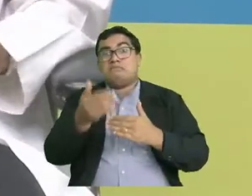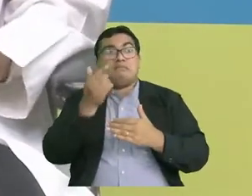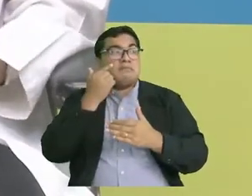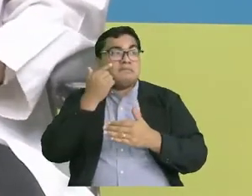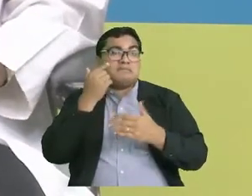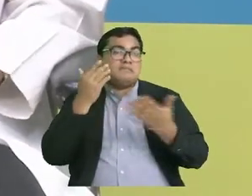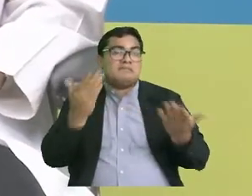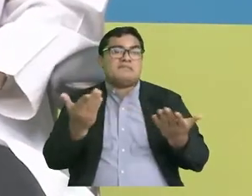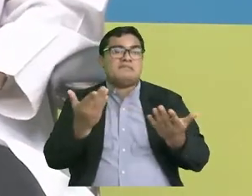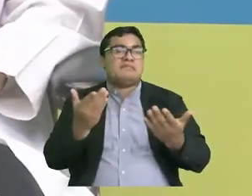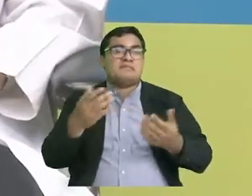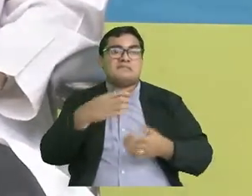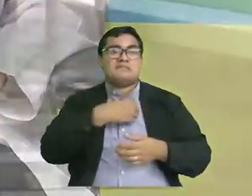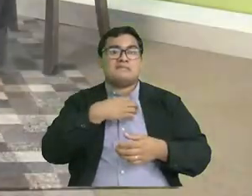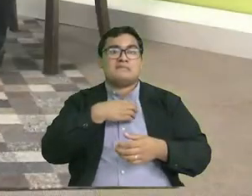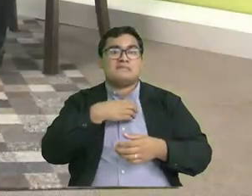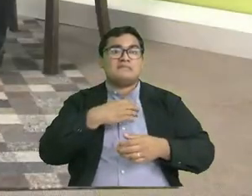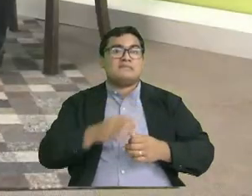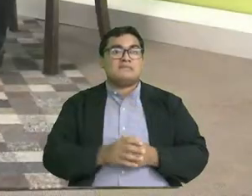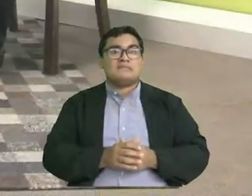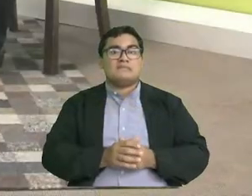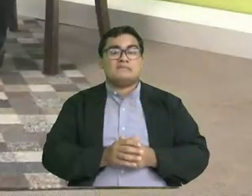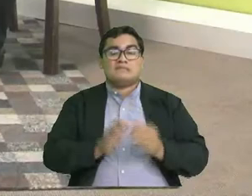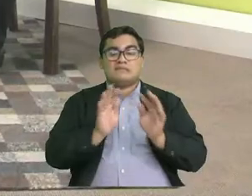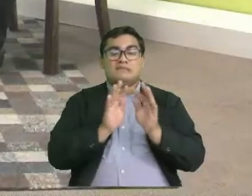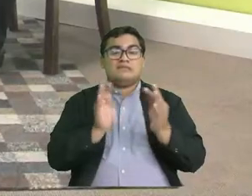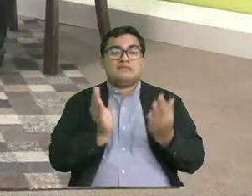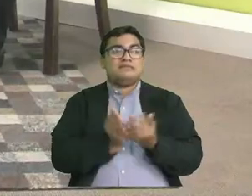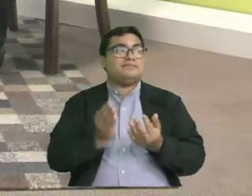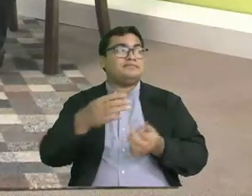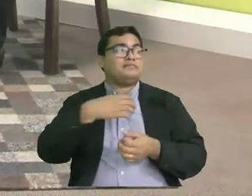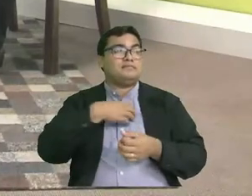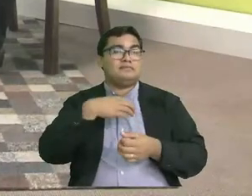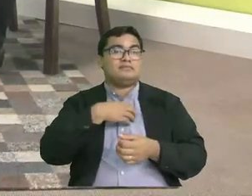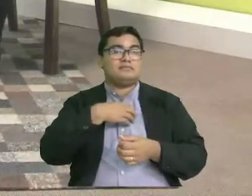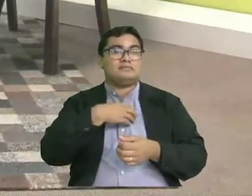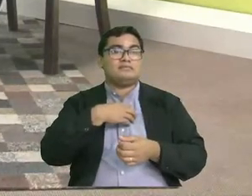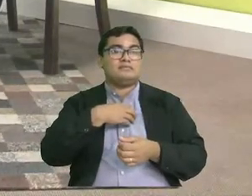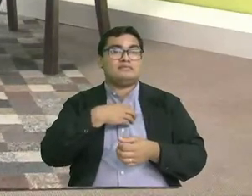¿verdad? Y eso nos toca. Es algo que se queda en familia, se queda en la familia. Sí,